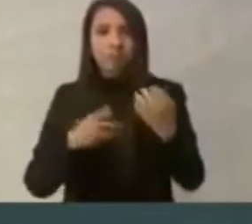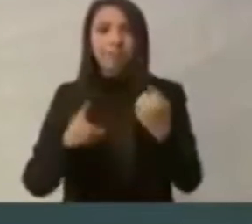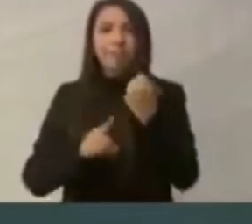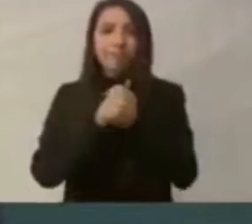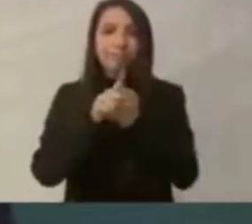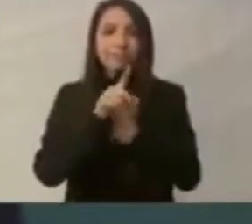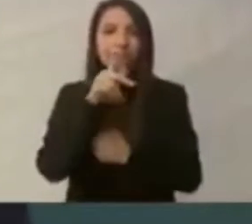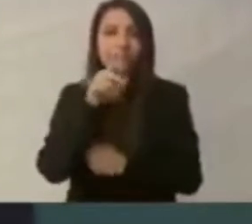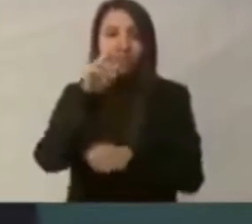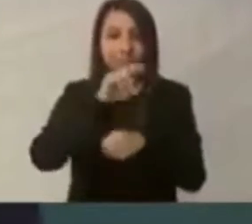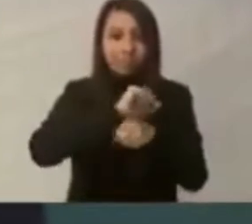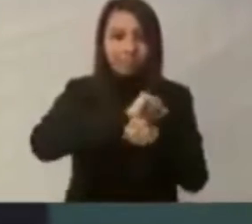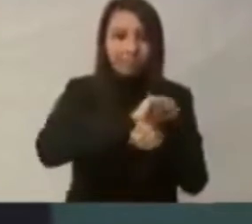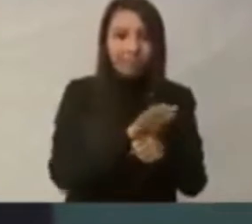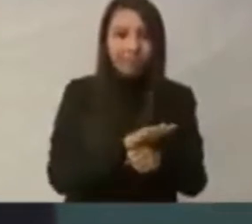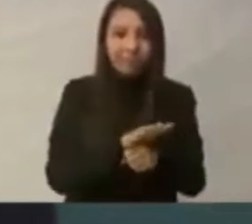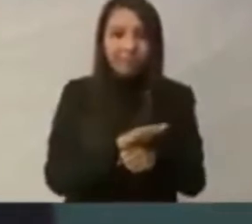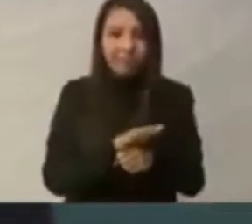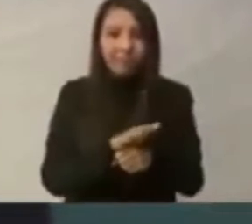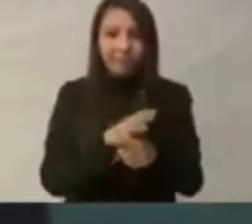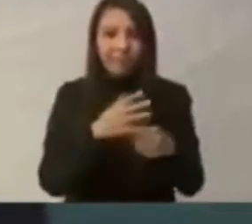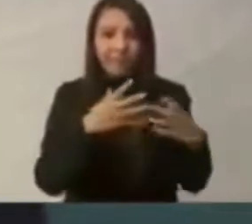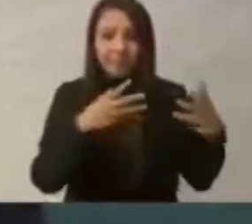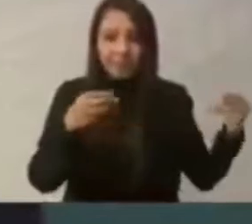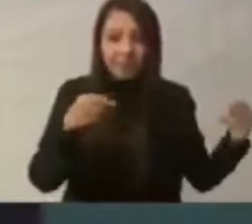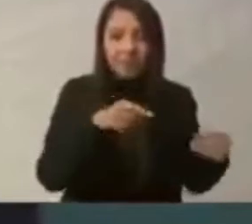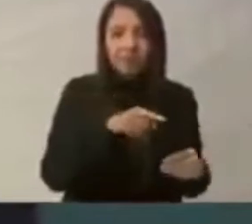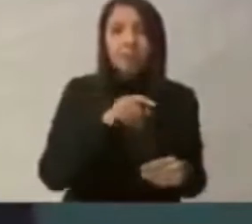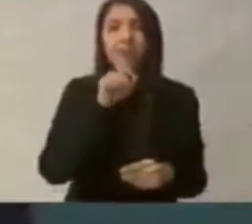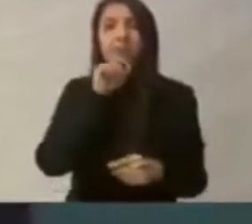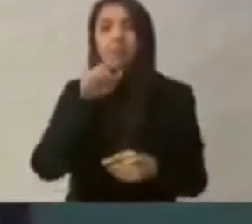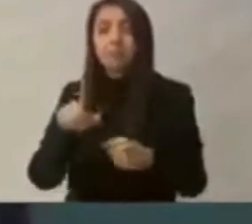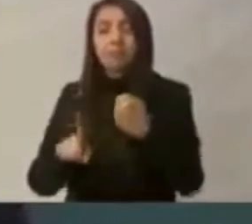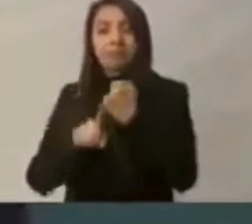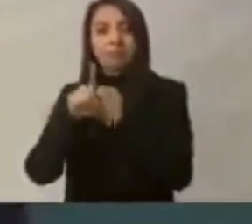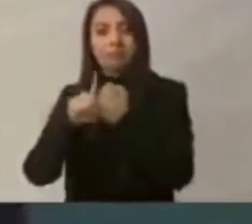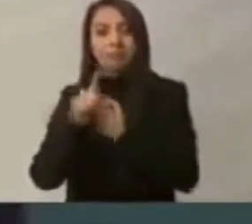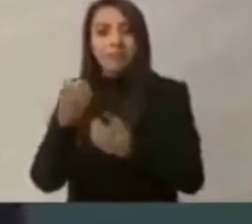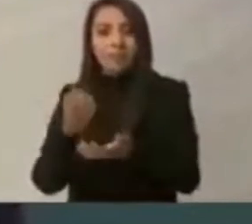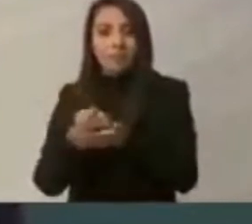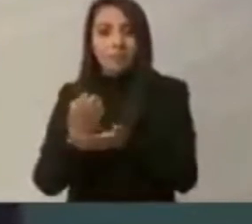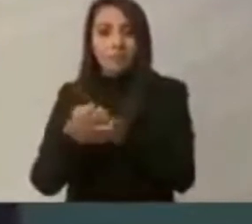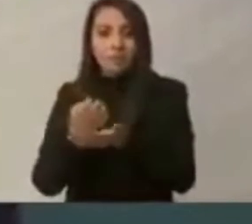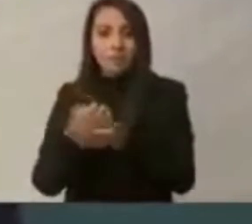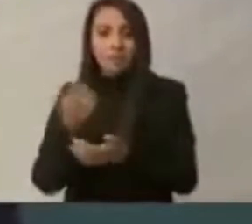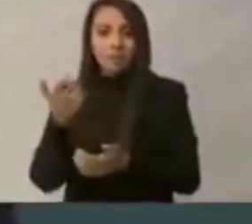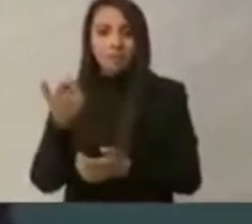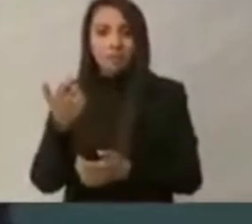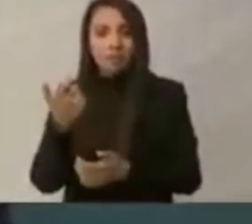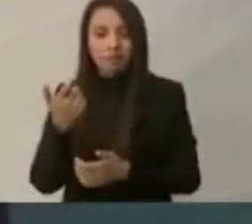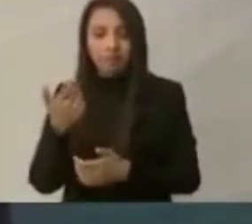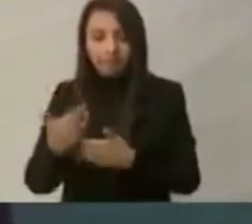la pandemia y la crisis económica que se precipitó